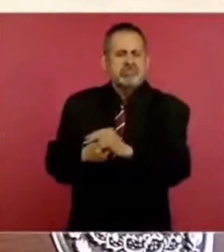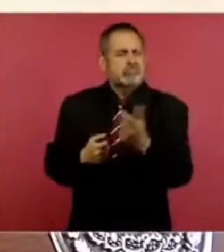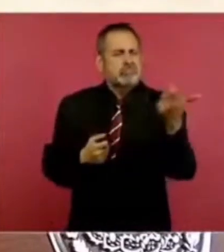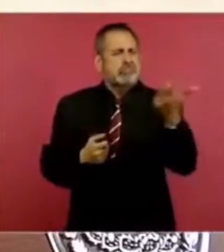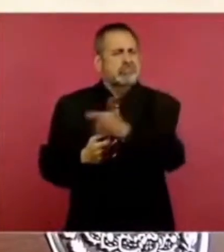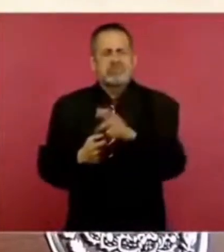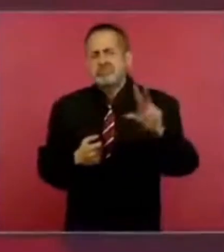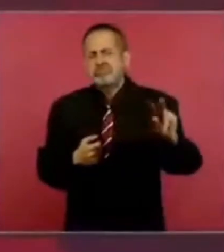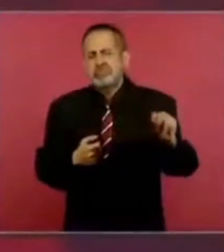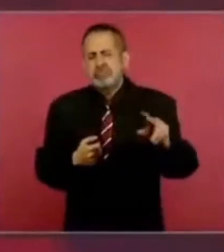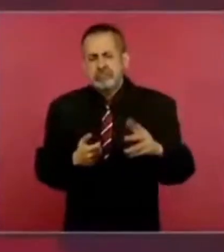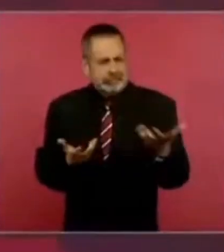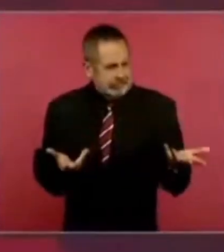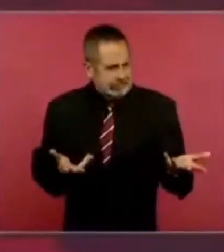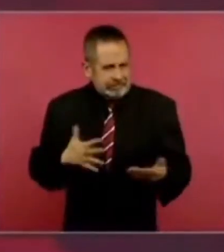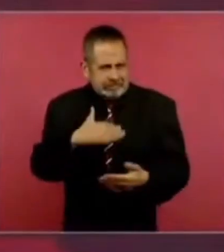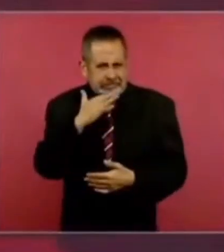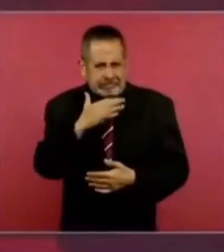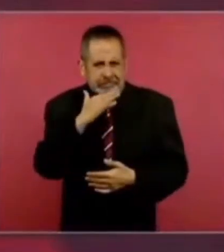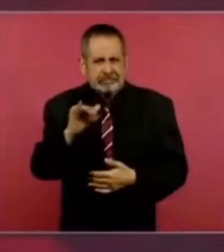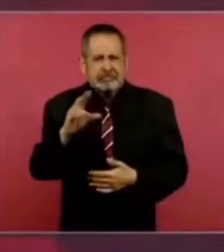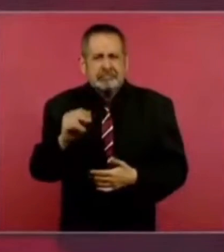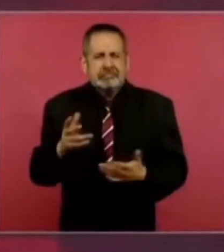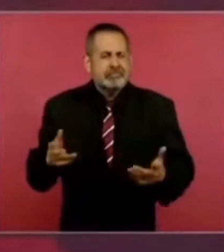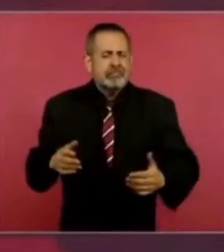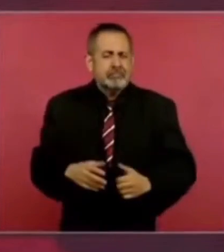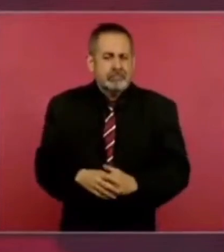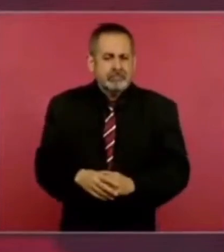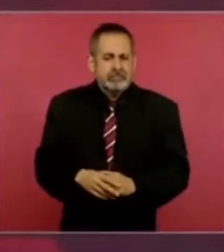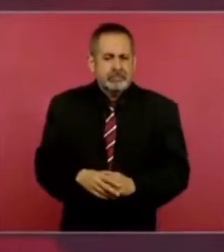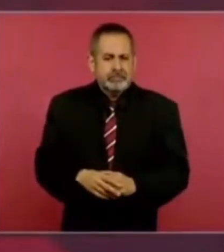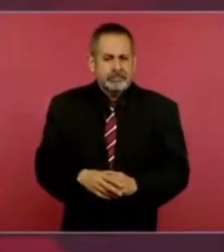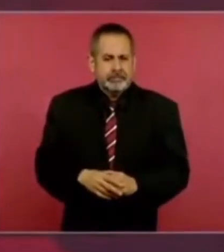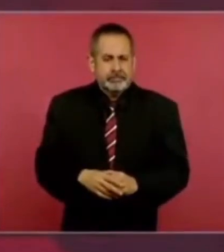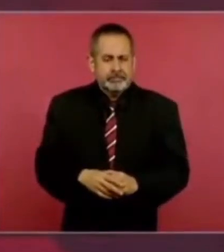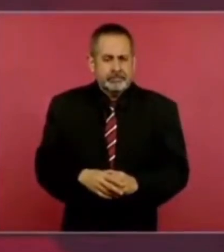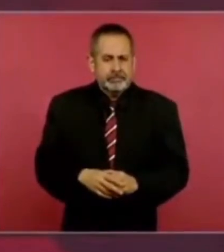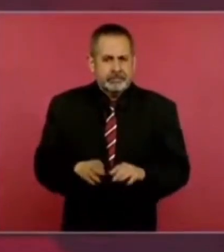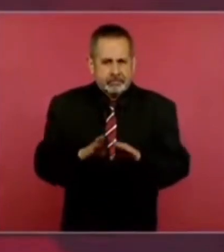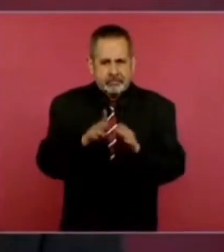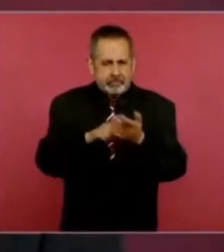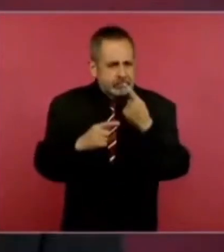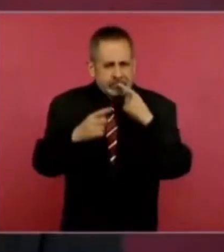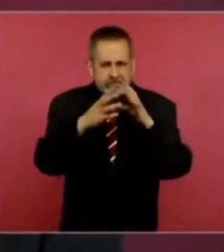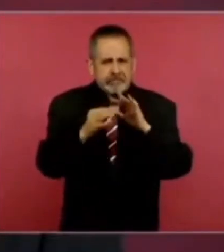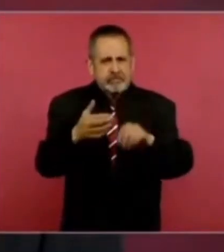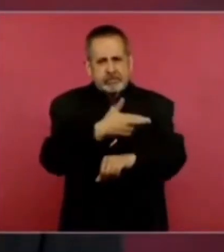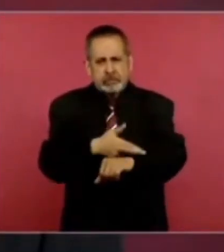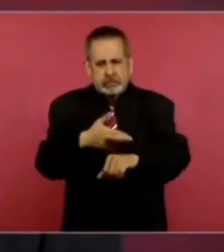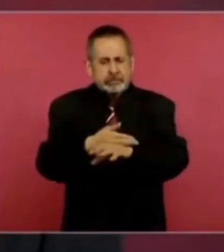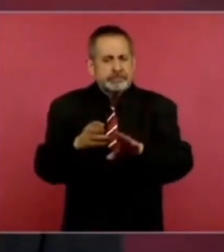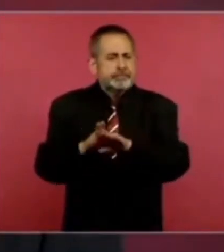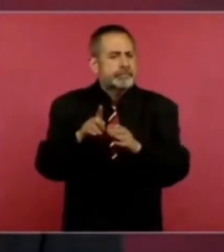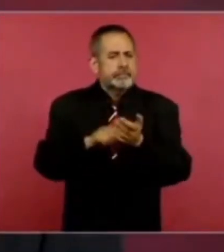No es corrupción el que él esté actuando,